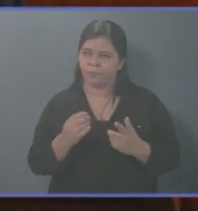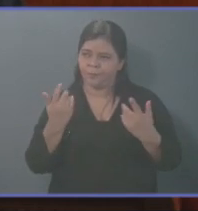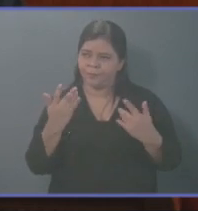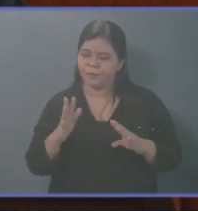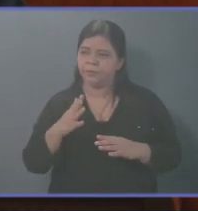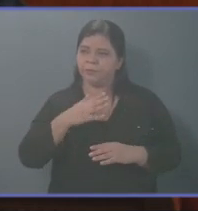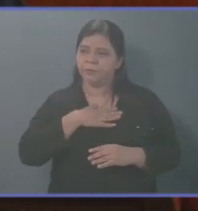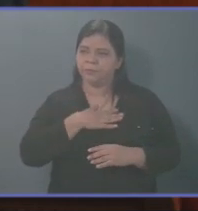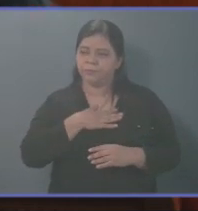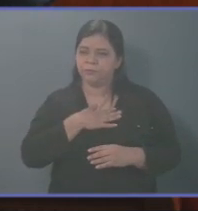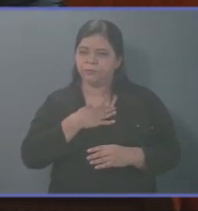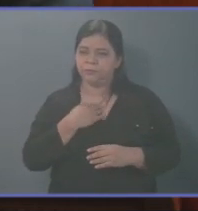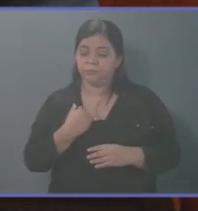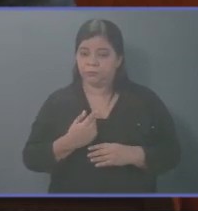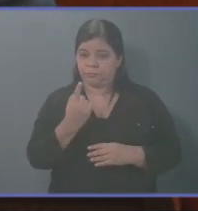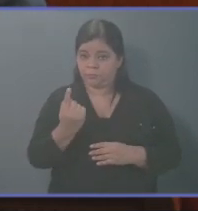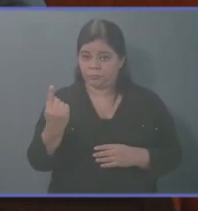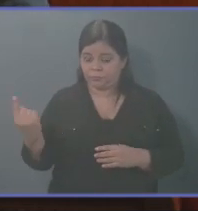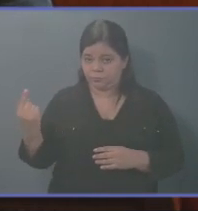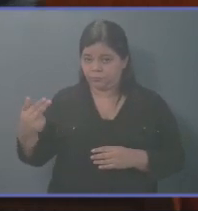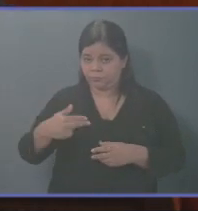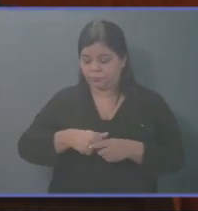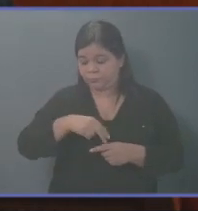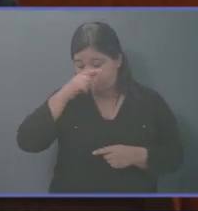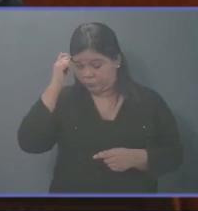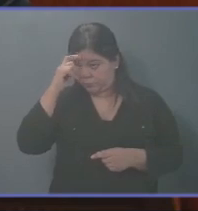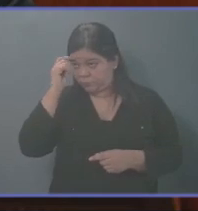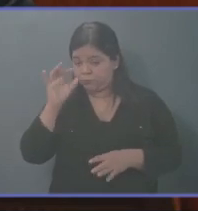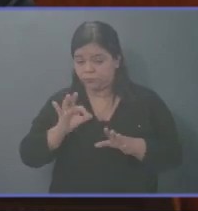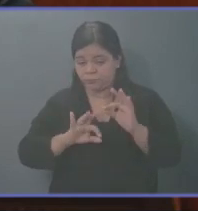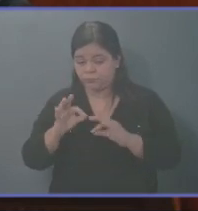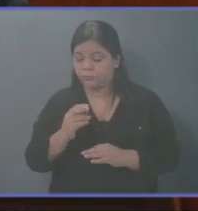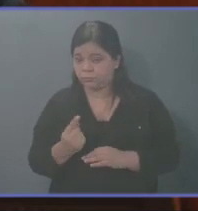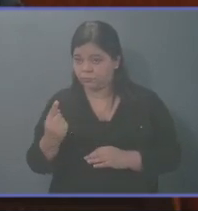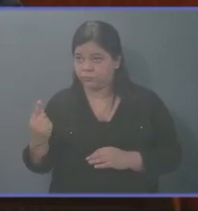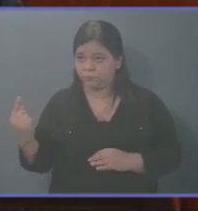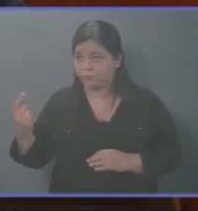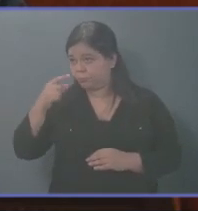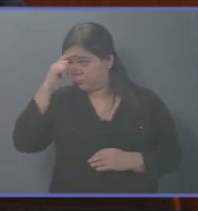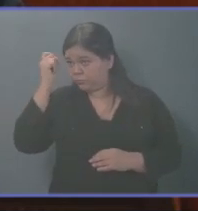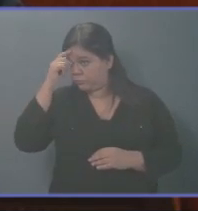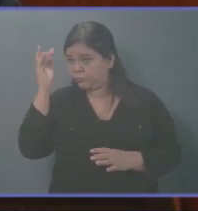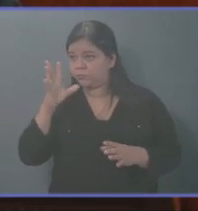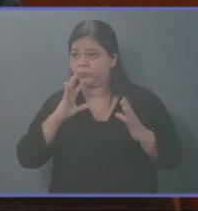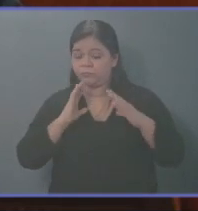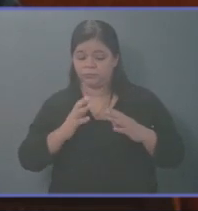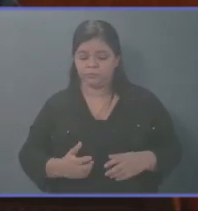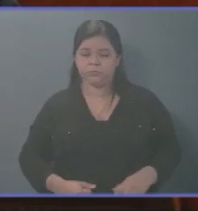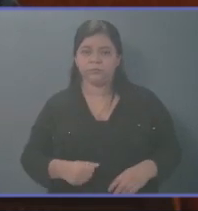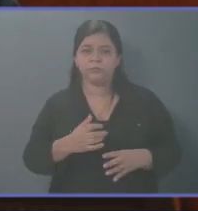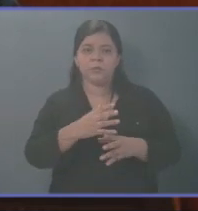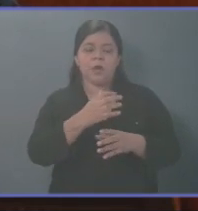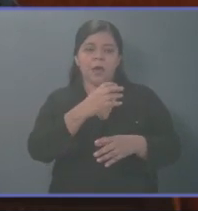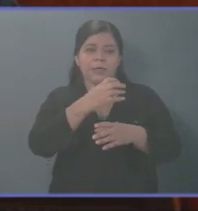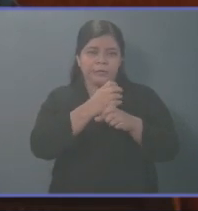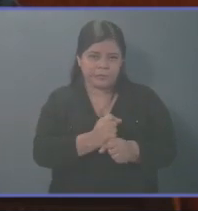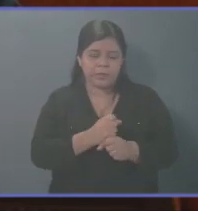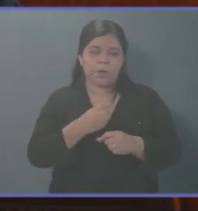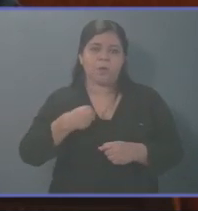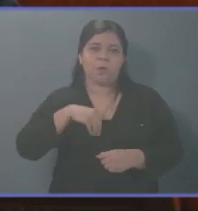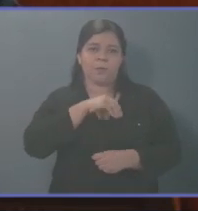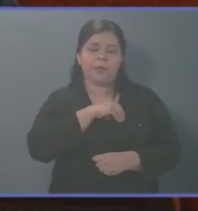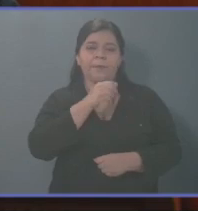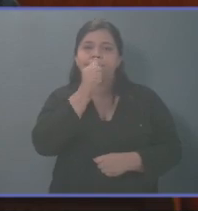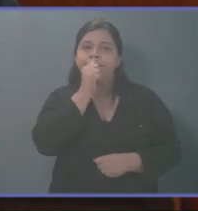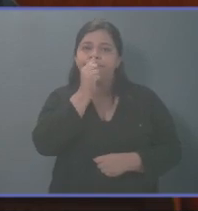existen para los funcionarios públicos, para algunos funcionarios públicos, seguros médicos privados que tienen